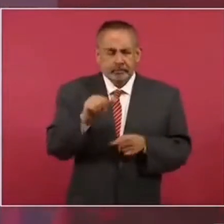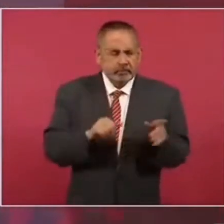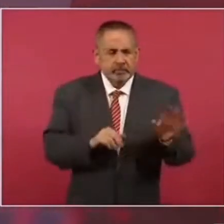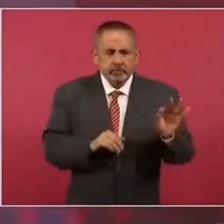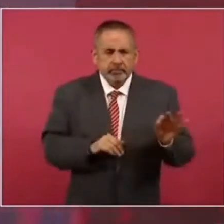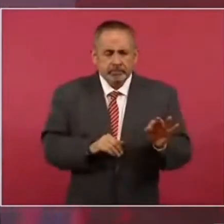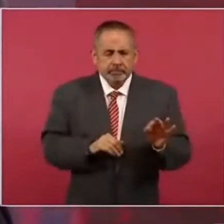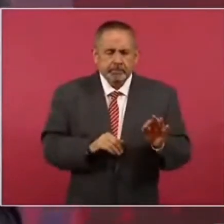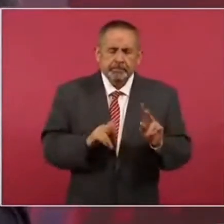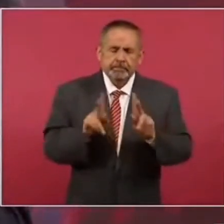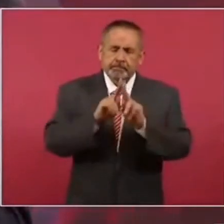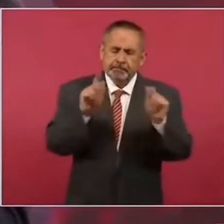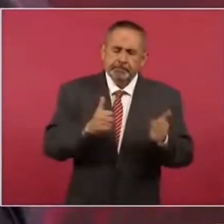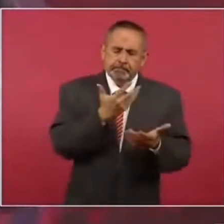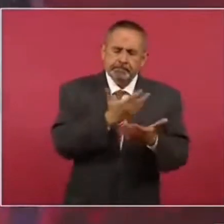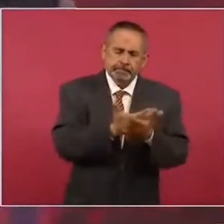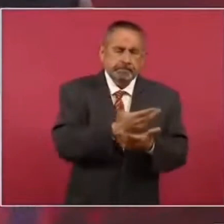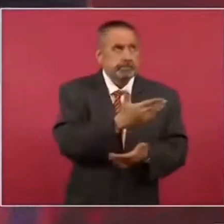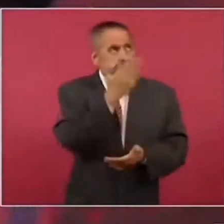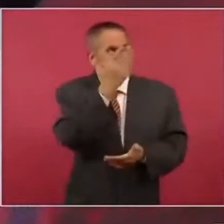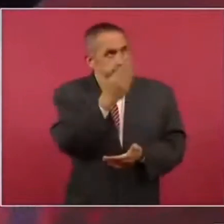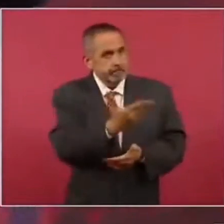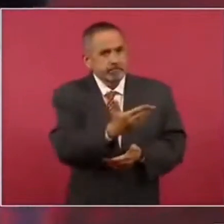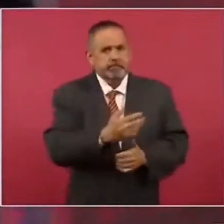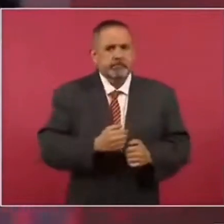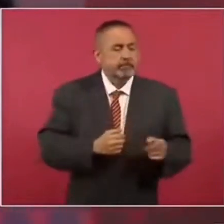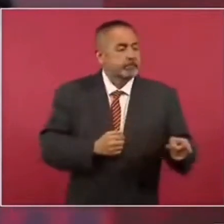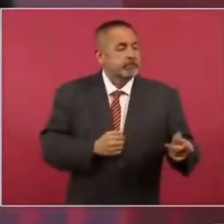que en paz descanse, pero